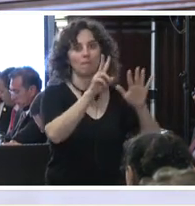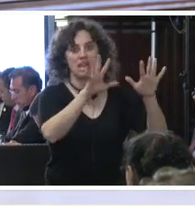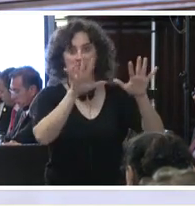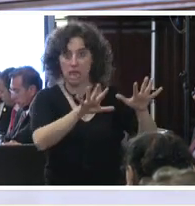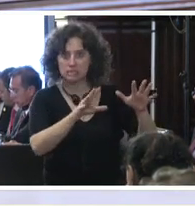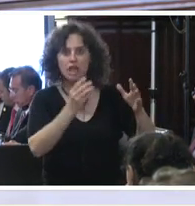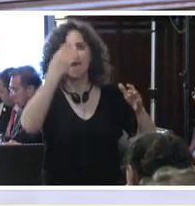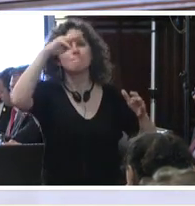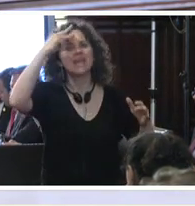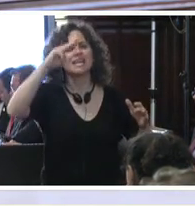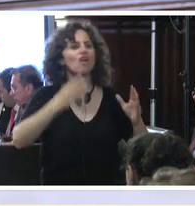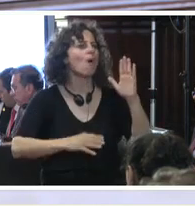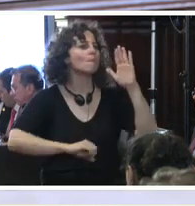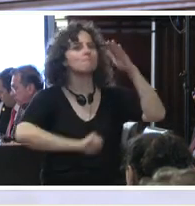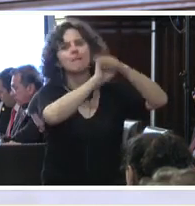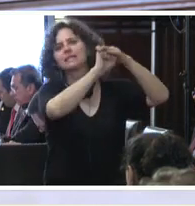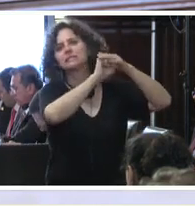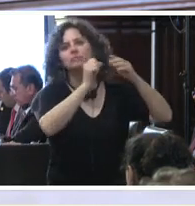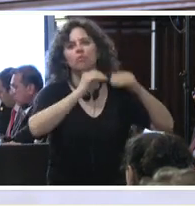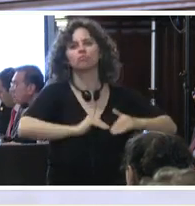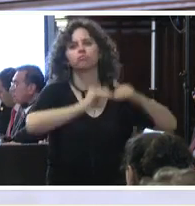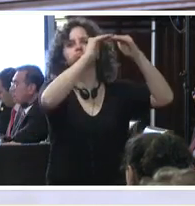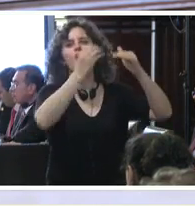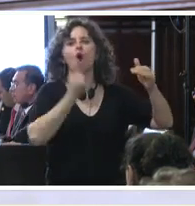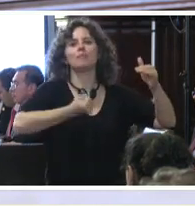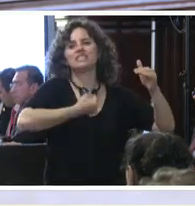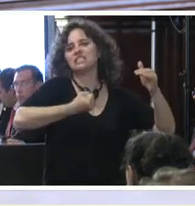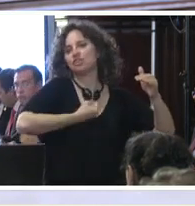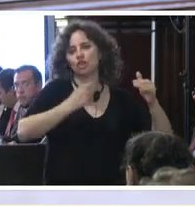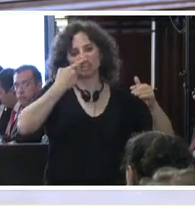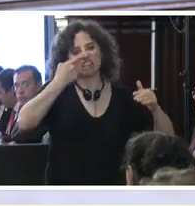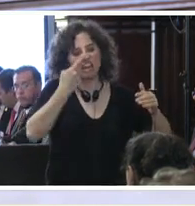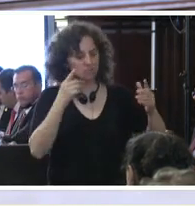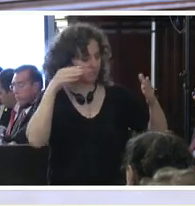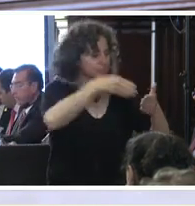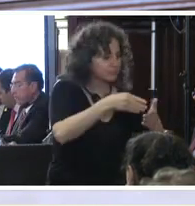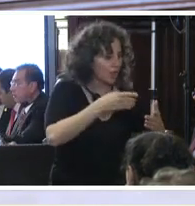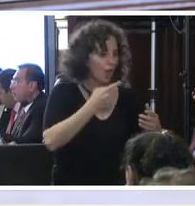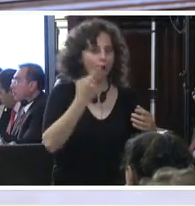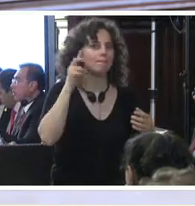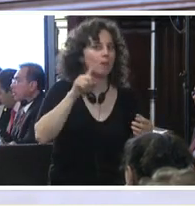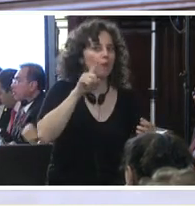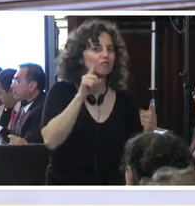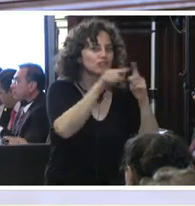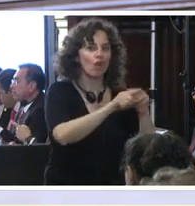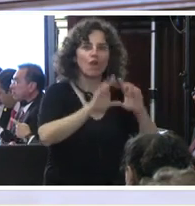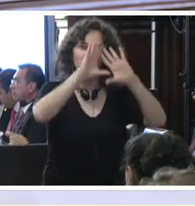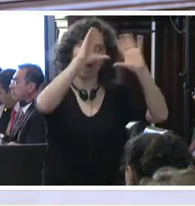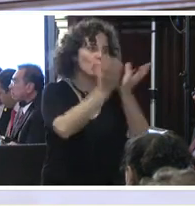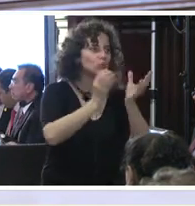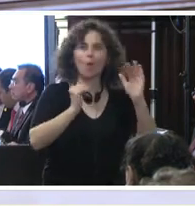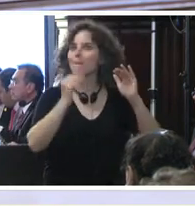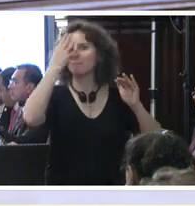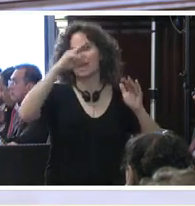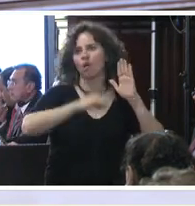México alcanzó la tasa de crecimiento de homicidios intencionales más alta en todo el mundo. En los últimos años, la tasa